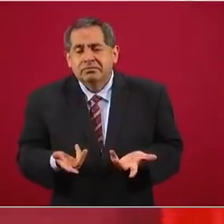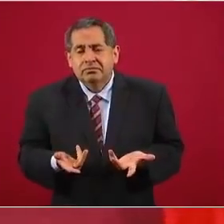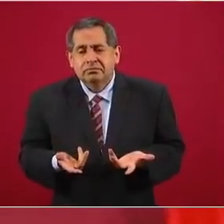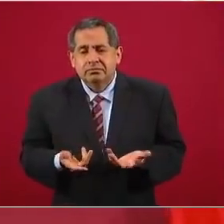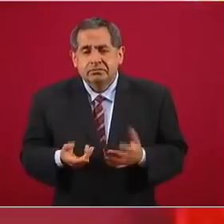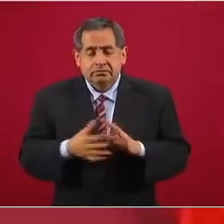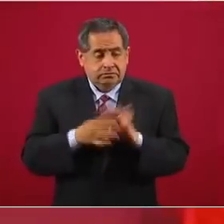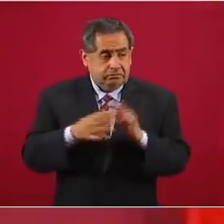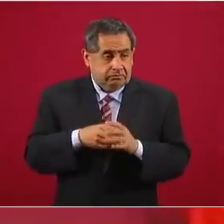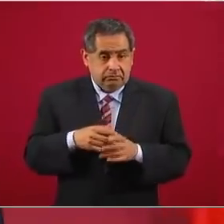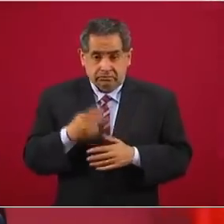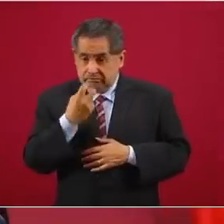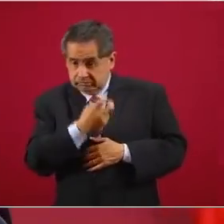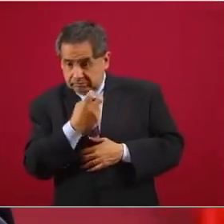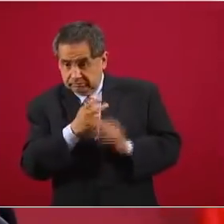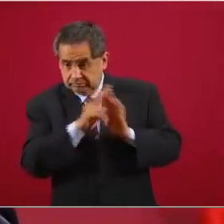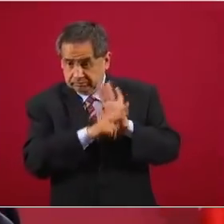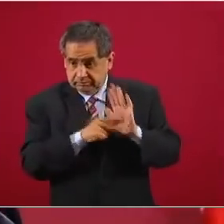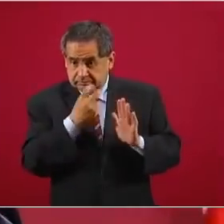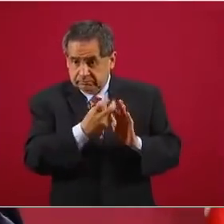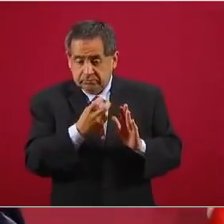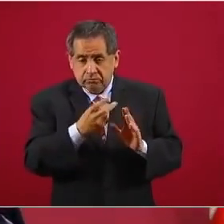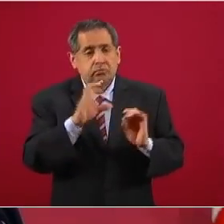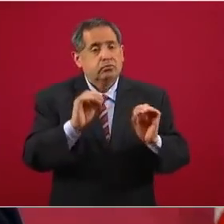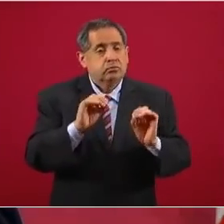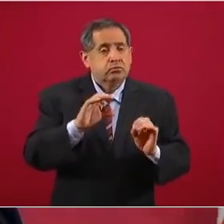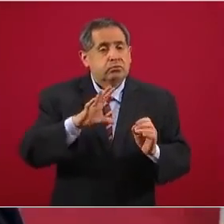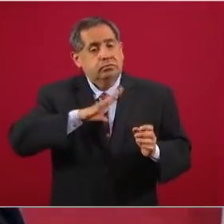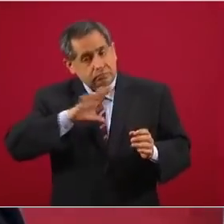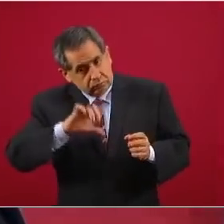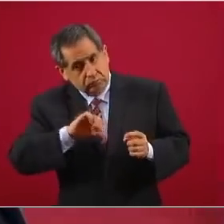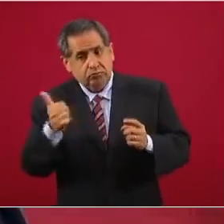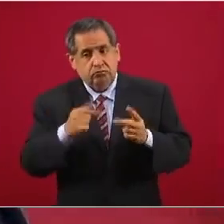si es el video o otro,